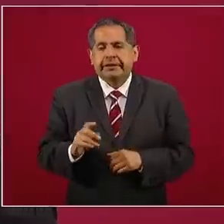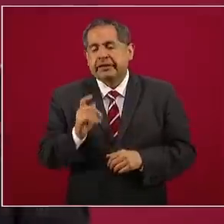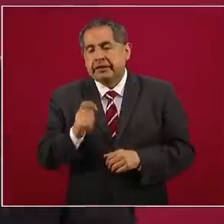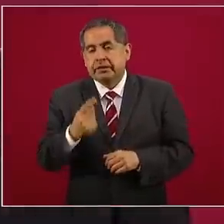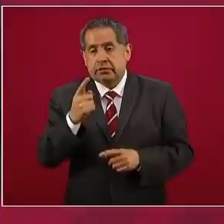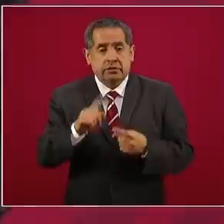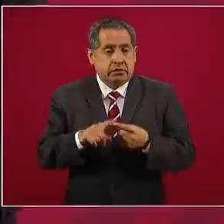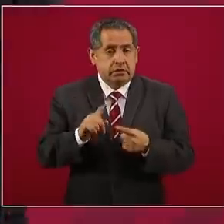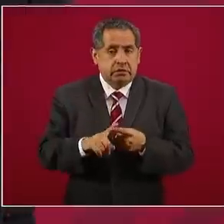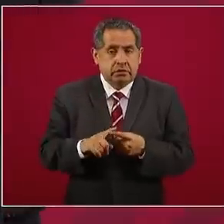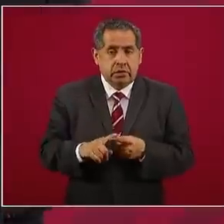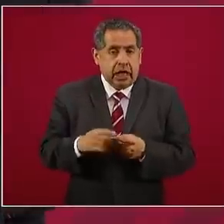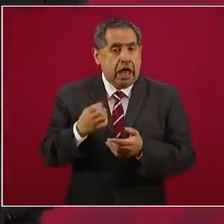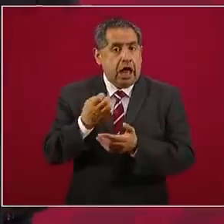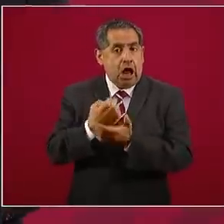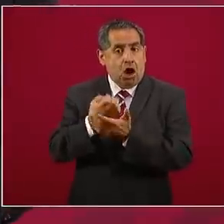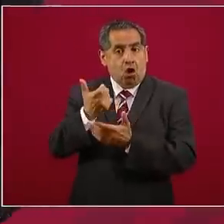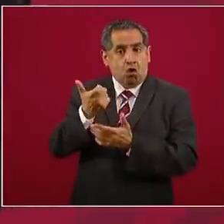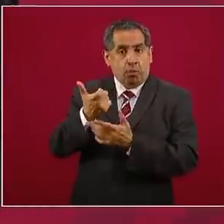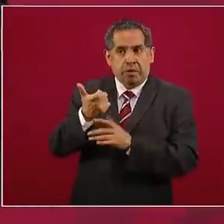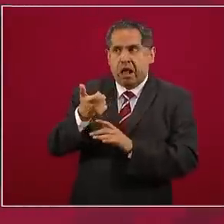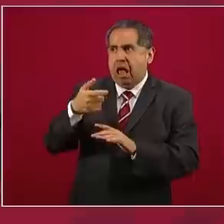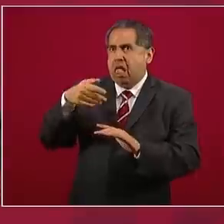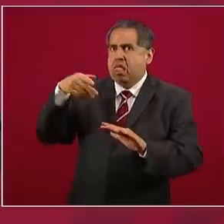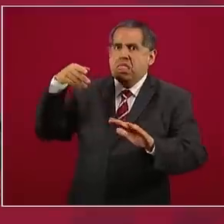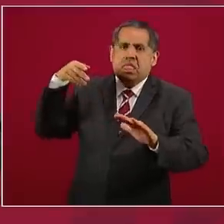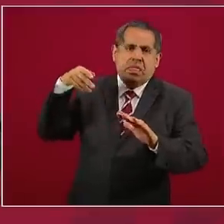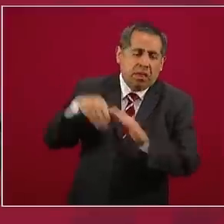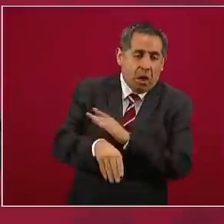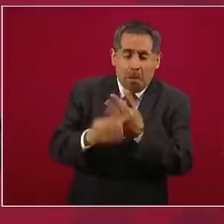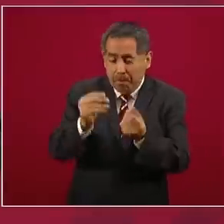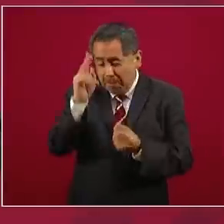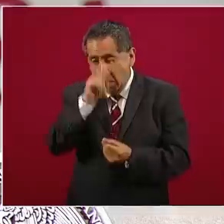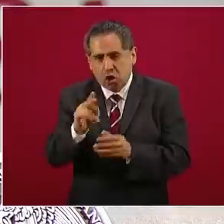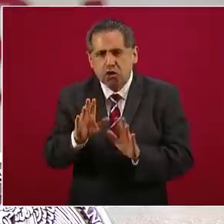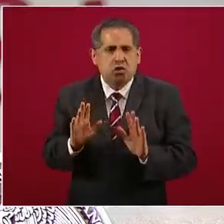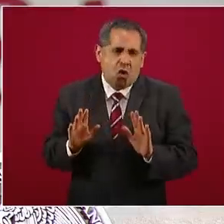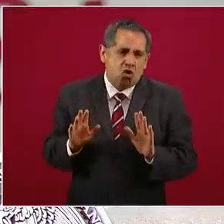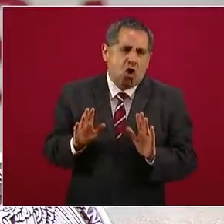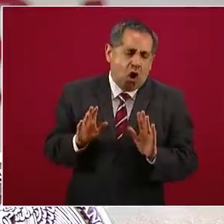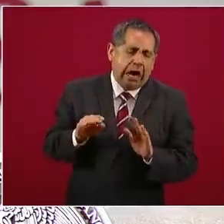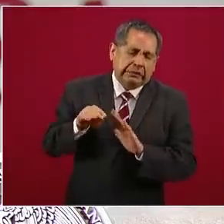Uno, que la economía no se nos cayó tanto